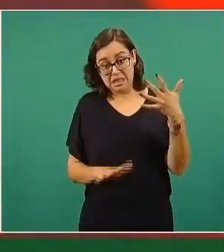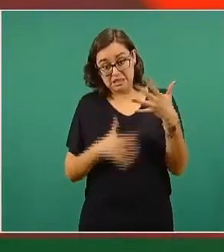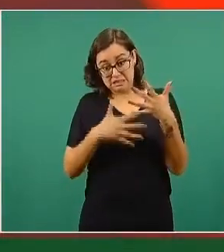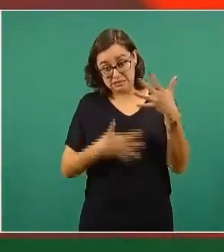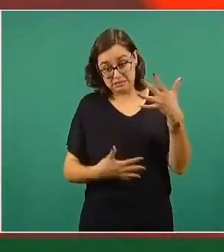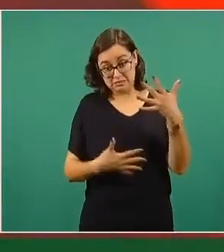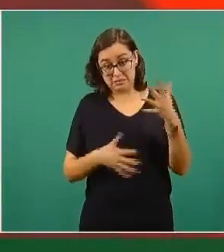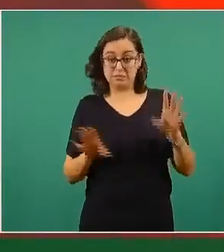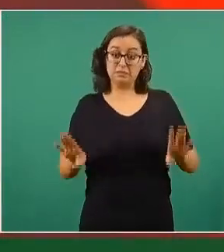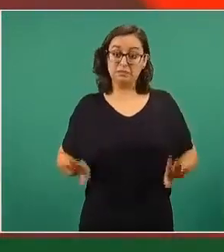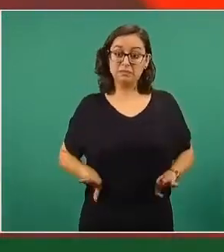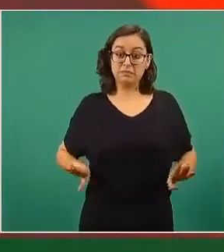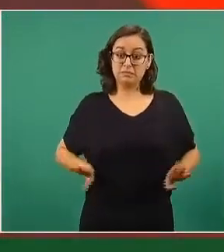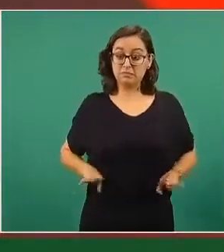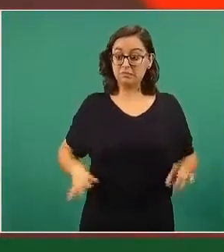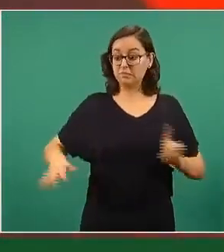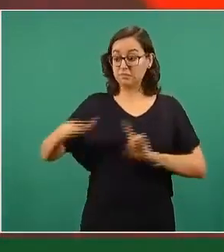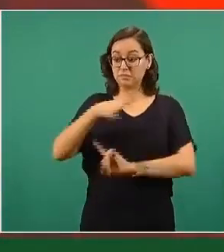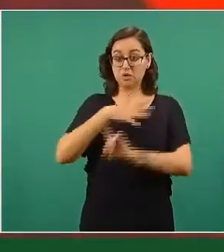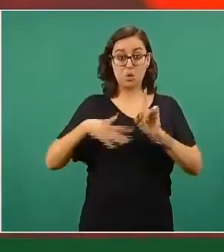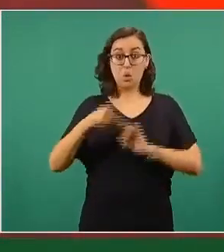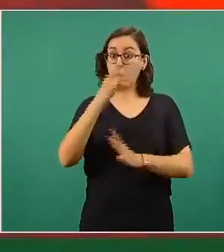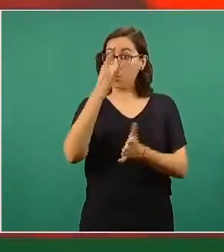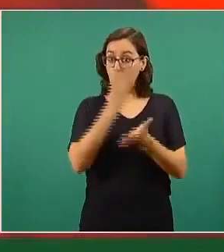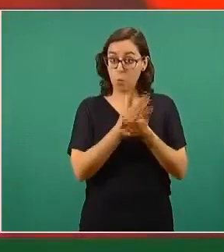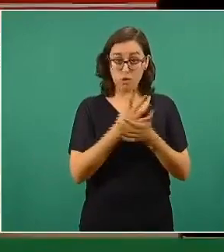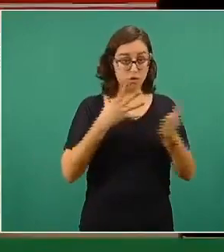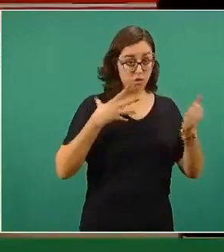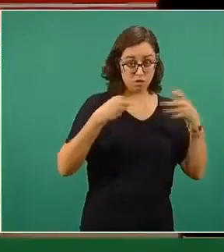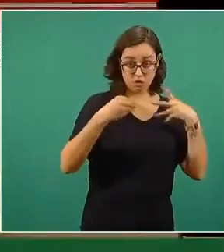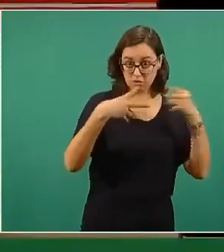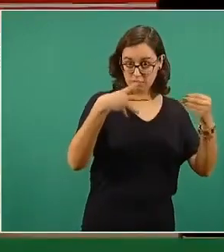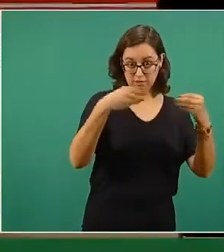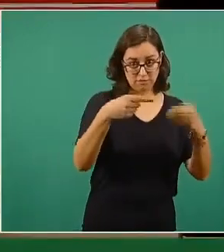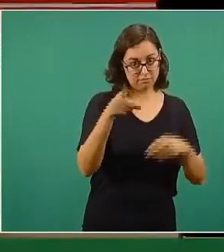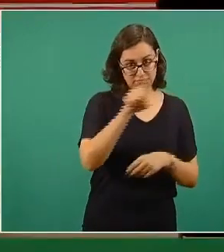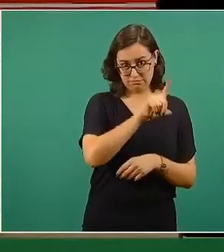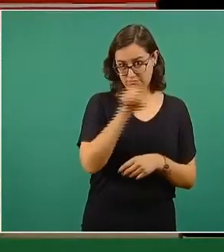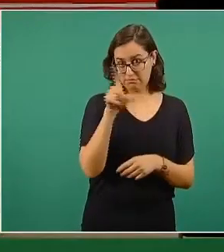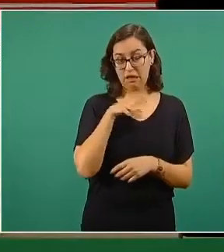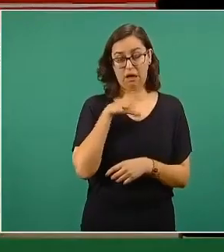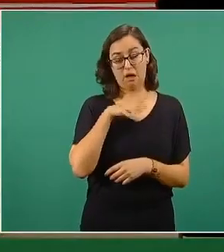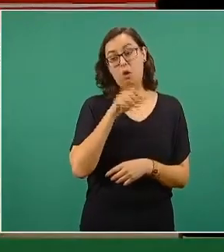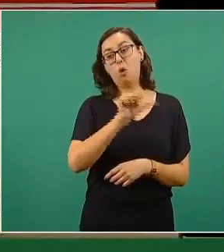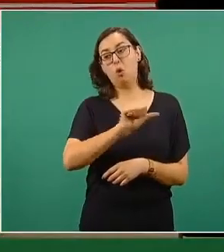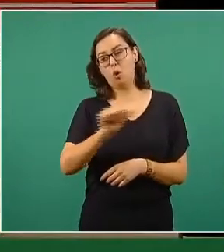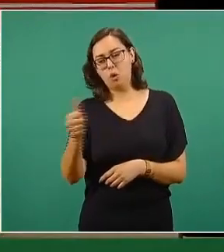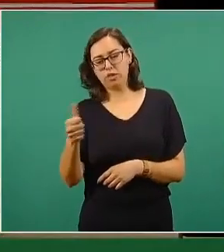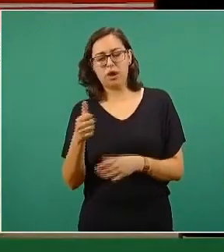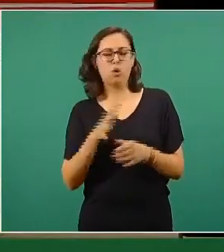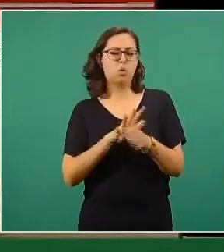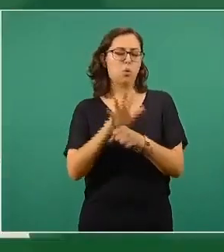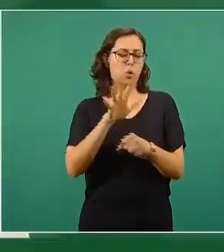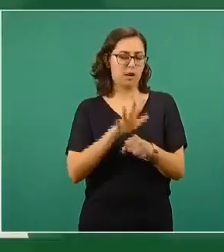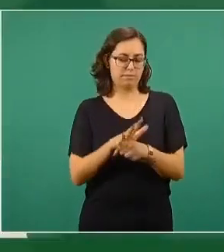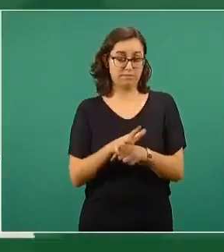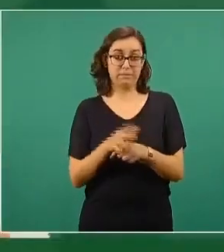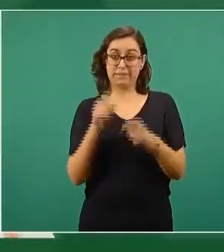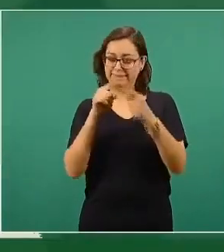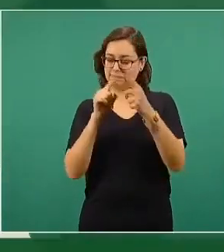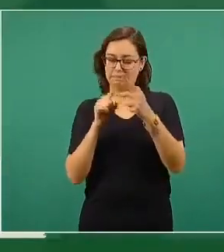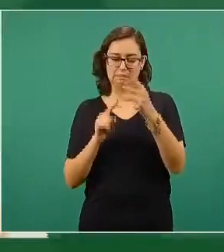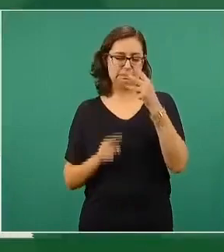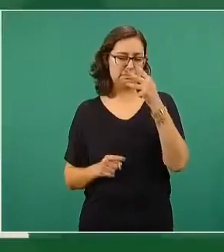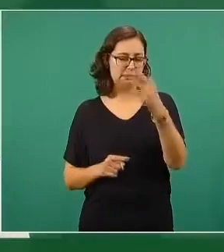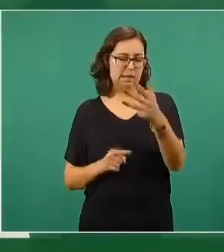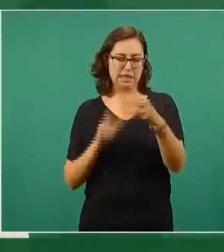distintas características adicionales a la ocurrencia de casos. En términos generales, el semáforo mide 3 cosas: